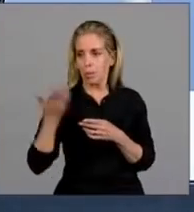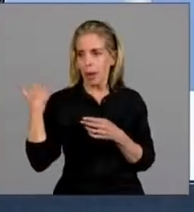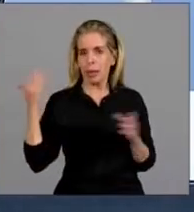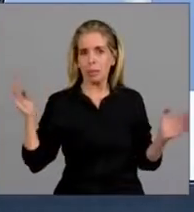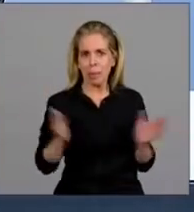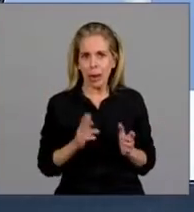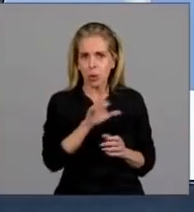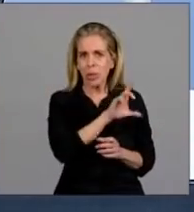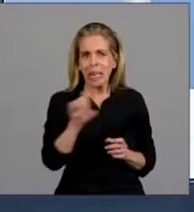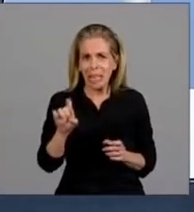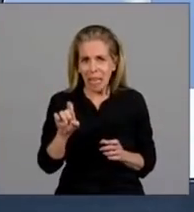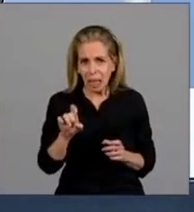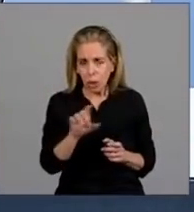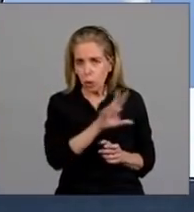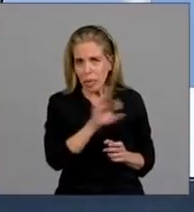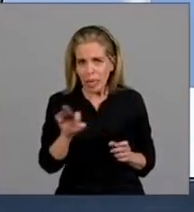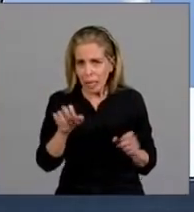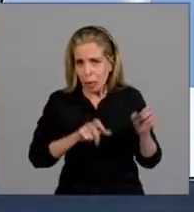300